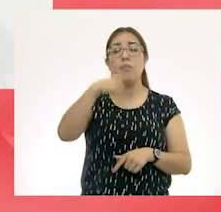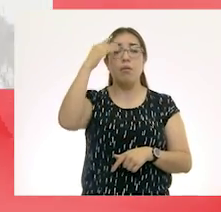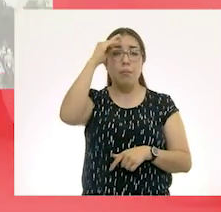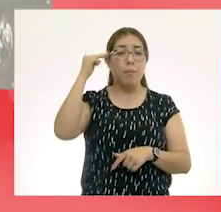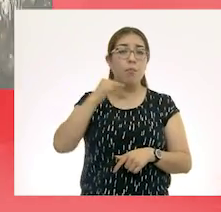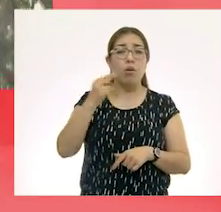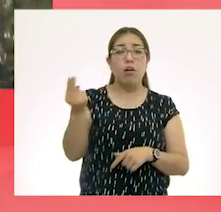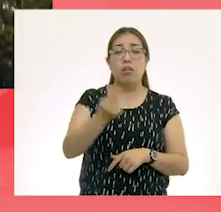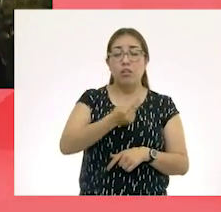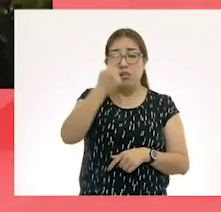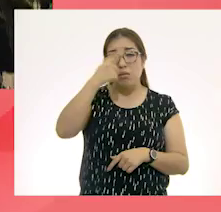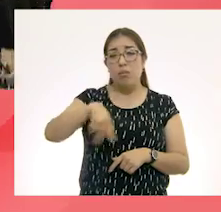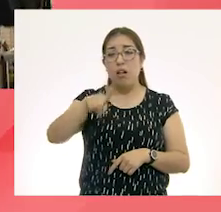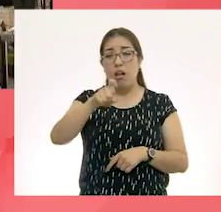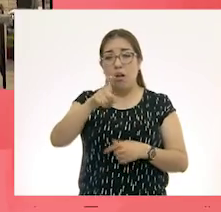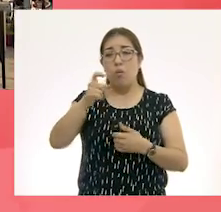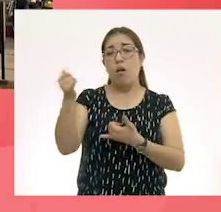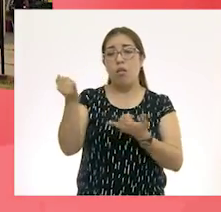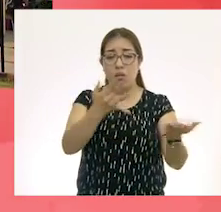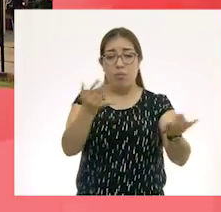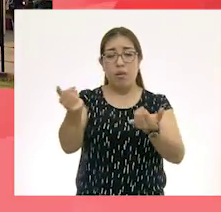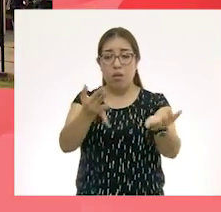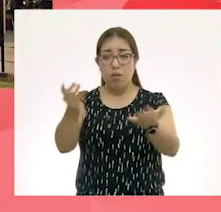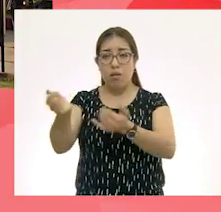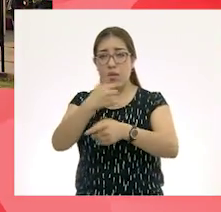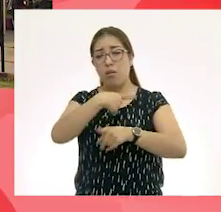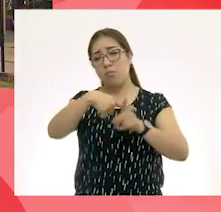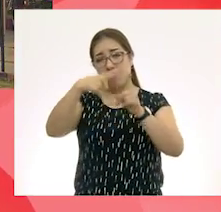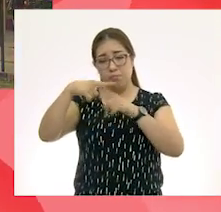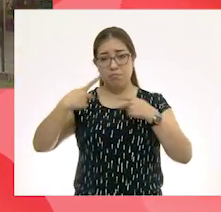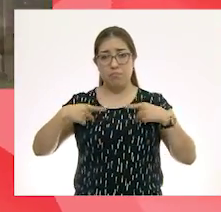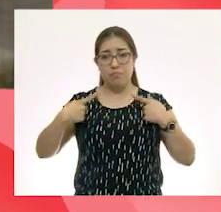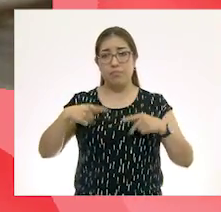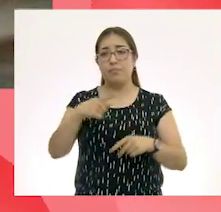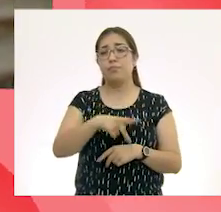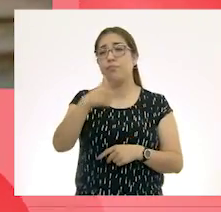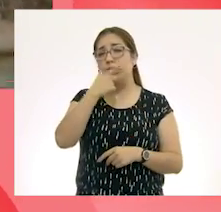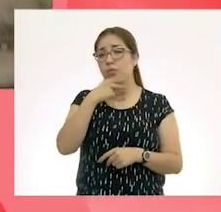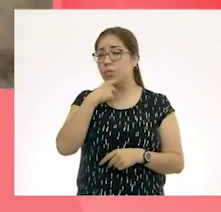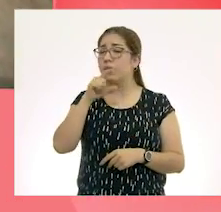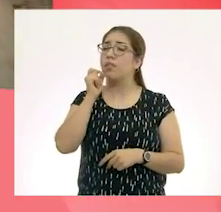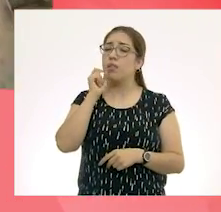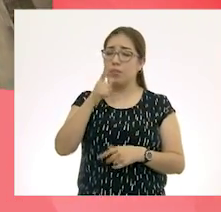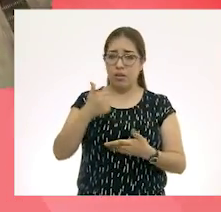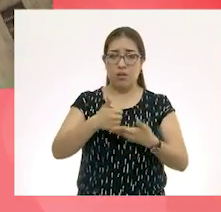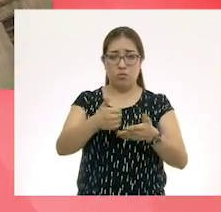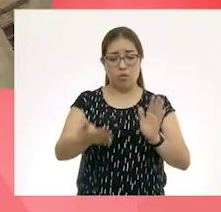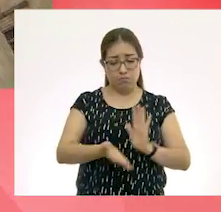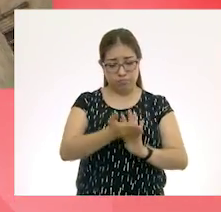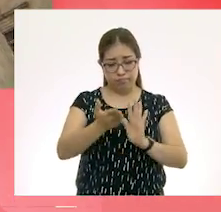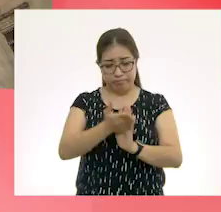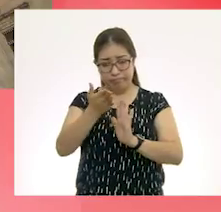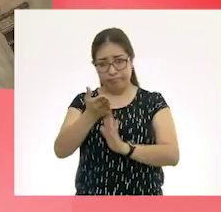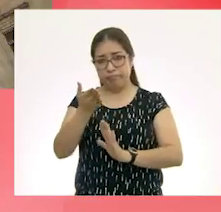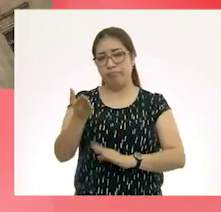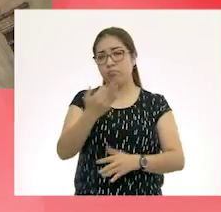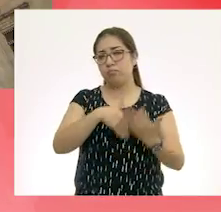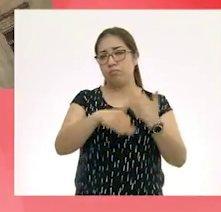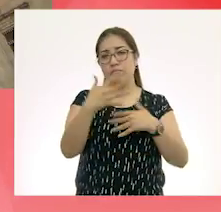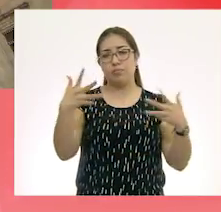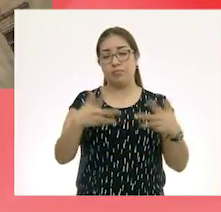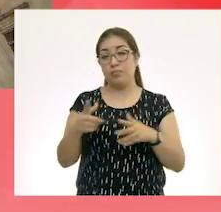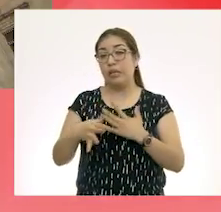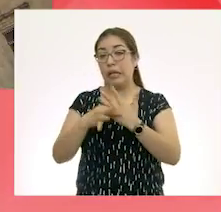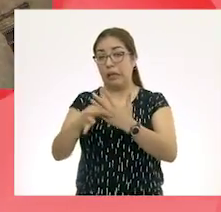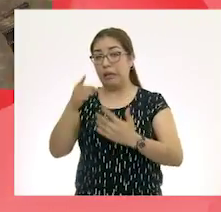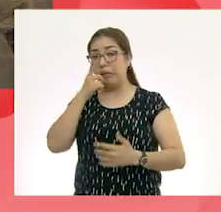potable. Además de ser inversionista, el marqués trabajó en toda la obra. Según la leyenda, estaba enamorado de una de